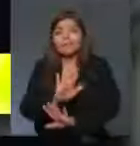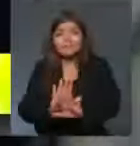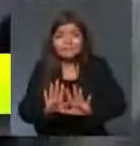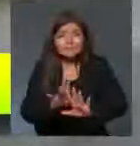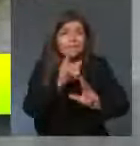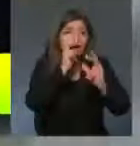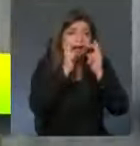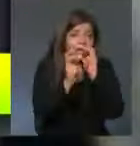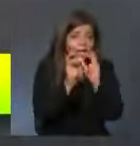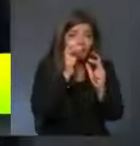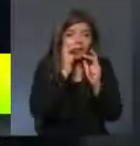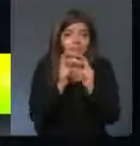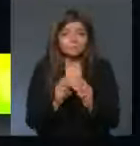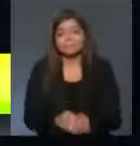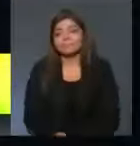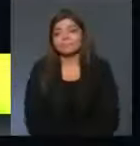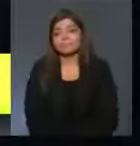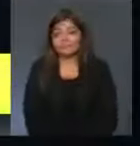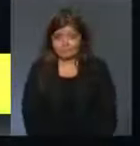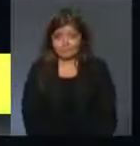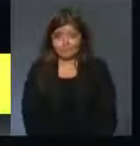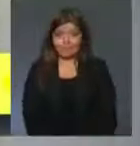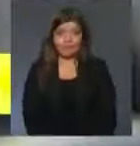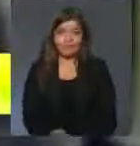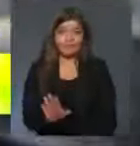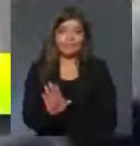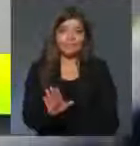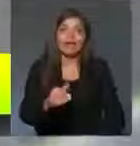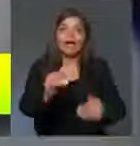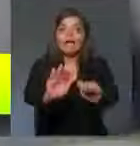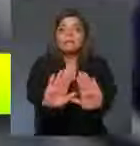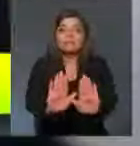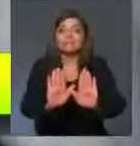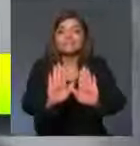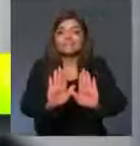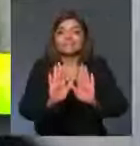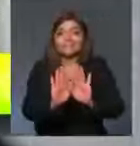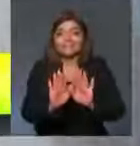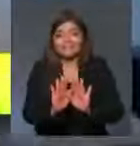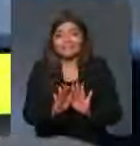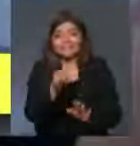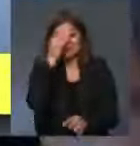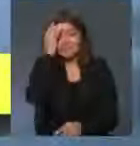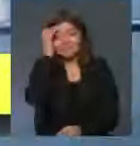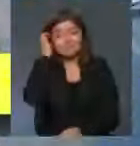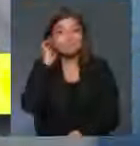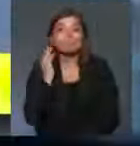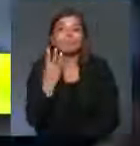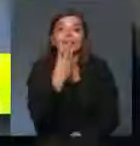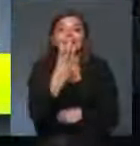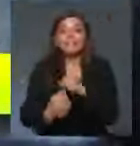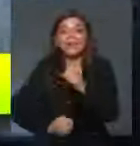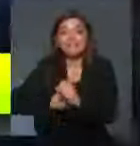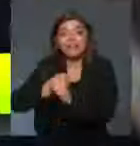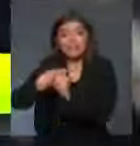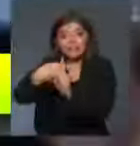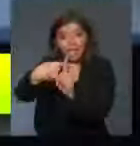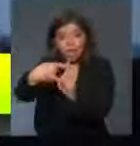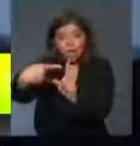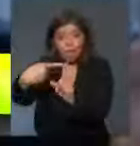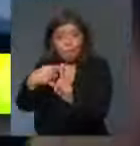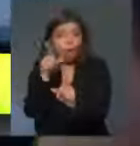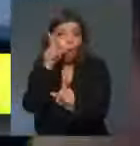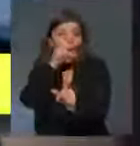compañero, cuidado con la puerta. O sea, obviamente la puerta, nos empiezan a apartar. Hace 3 años y medio, cuando fue la última